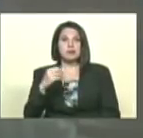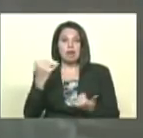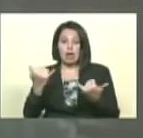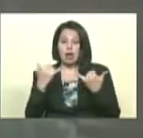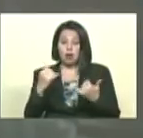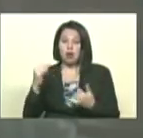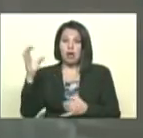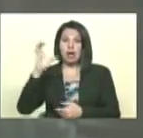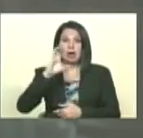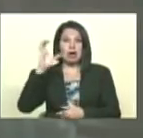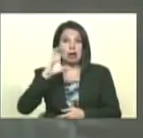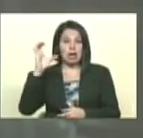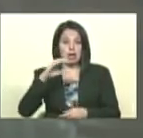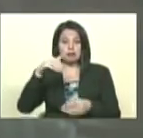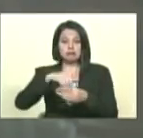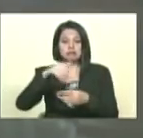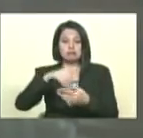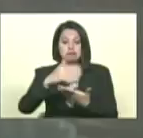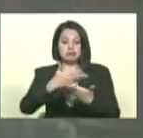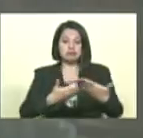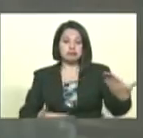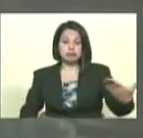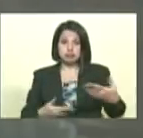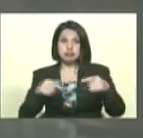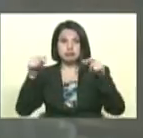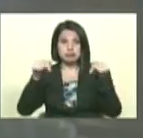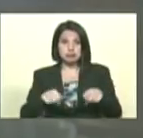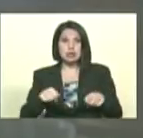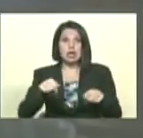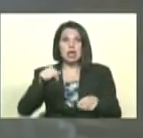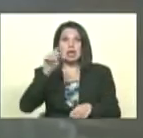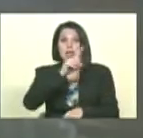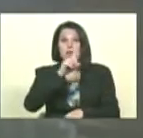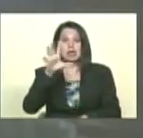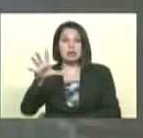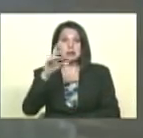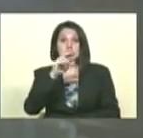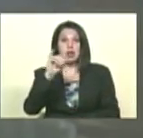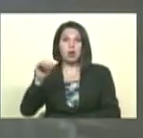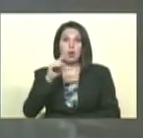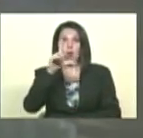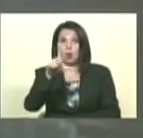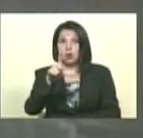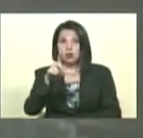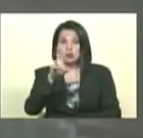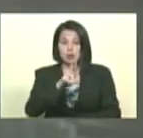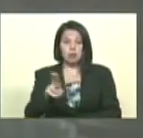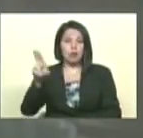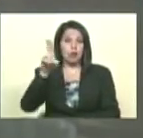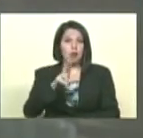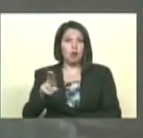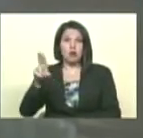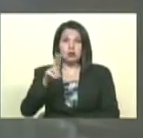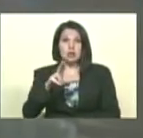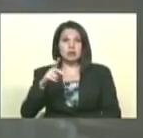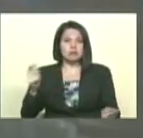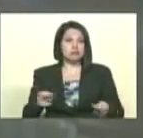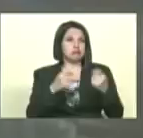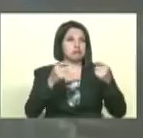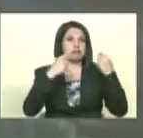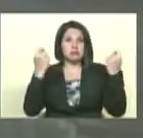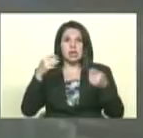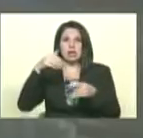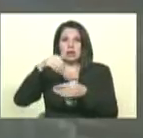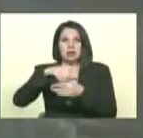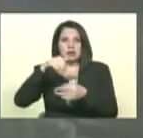al registro electoral del corte del 15 de julio que, como anunciamos, estamos utilizando para esta